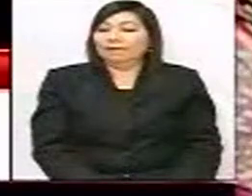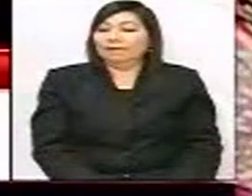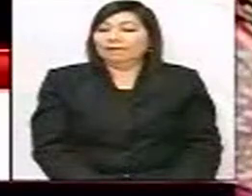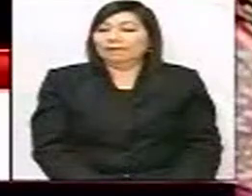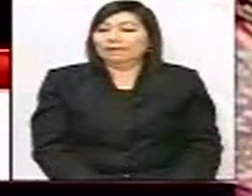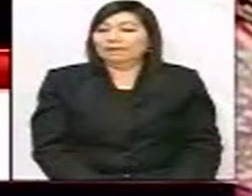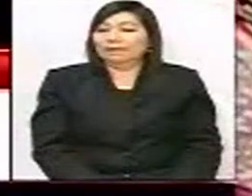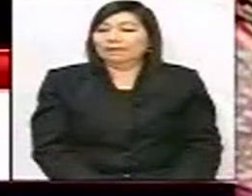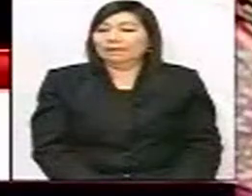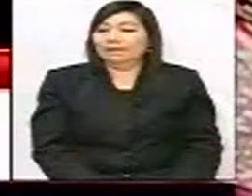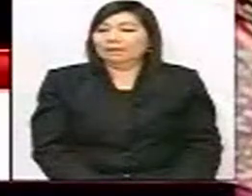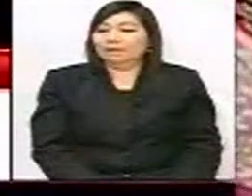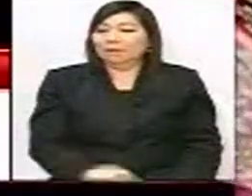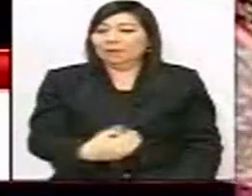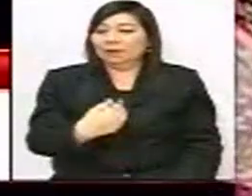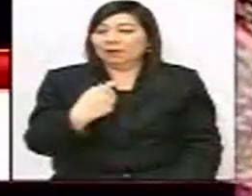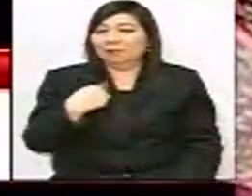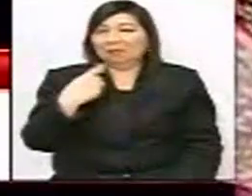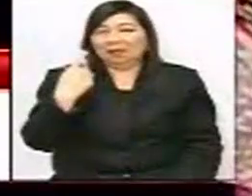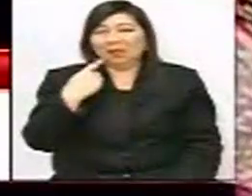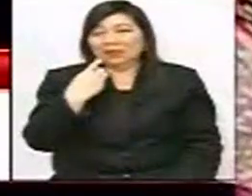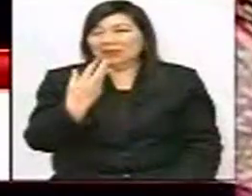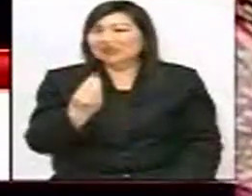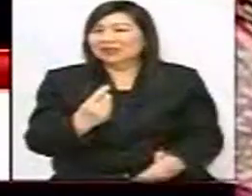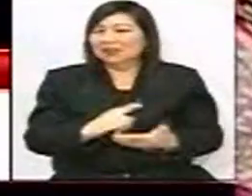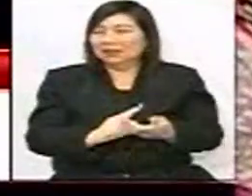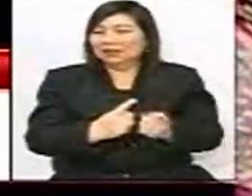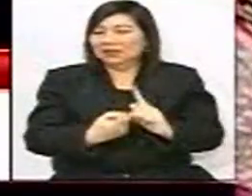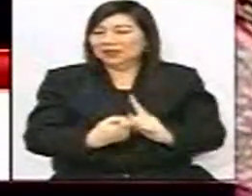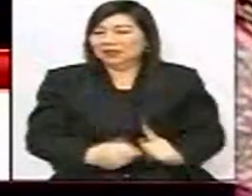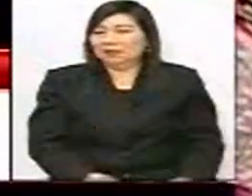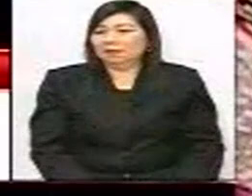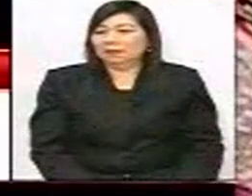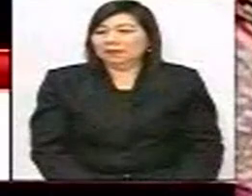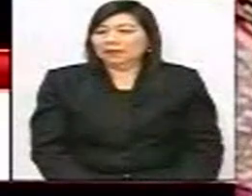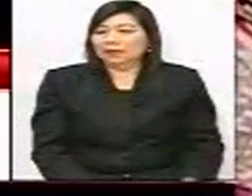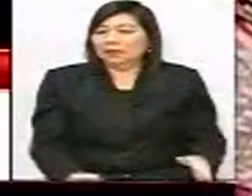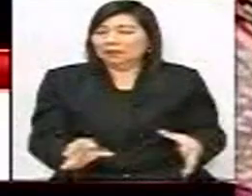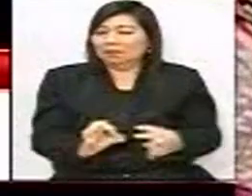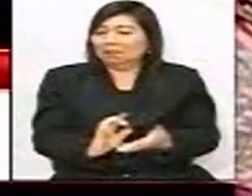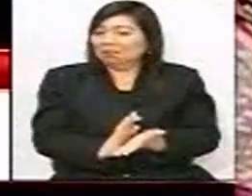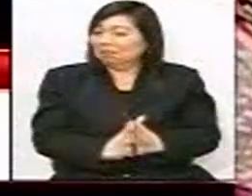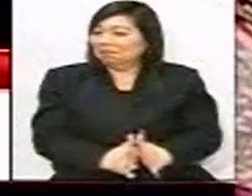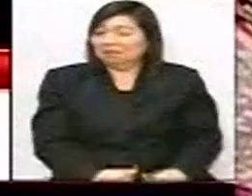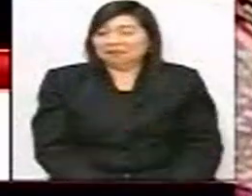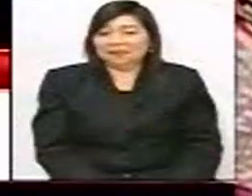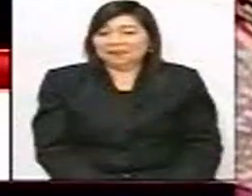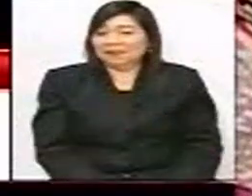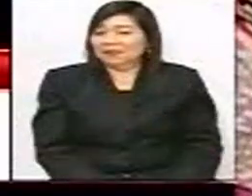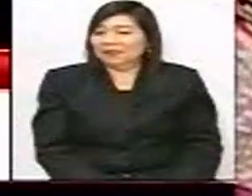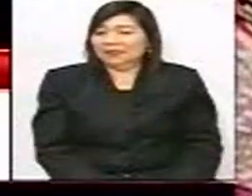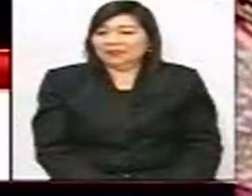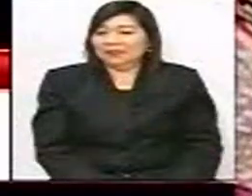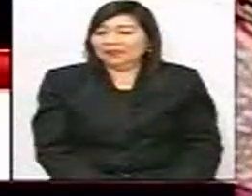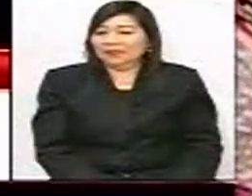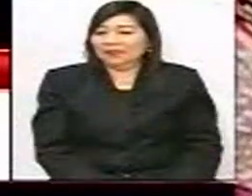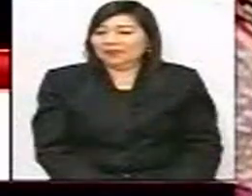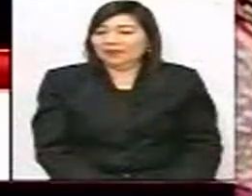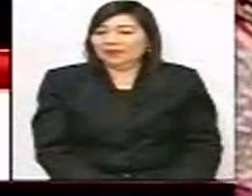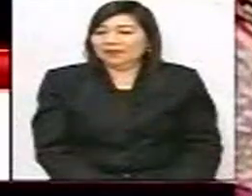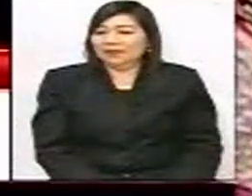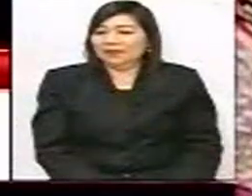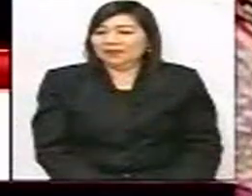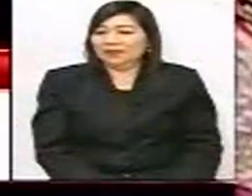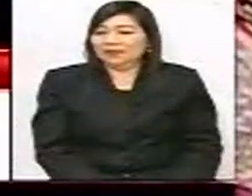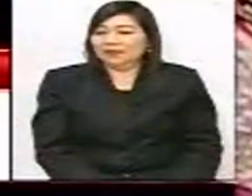que nos puede tomar el pelo, ¿no? ¿Qué cosa es el cambio de accionista? ¿No es la venta de acciones? ¿Ah? Es el